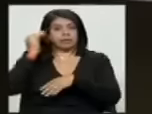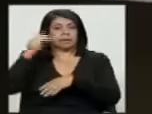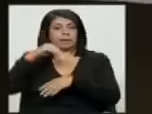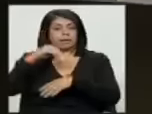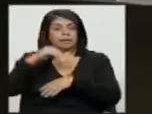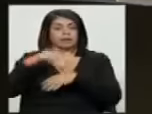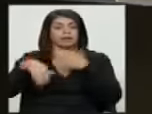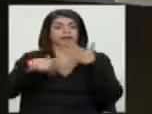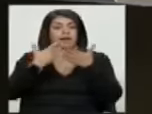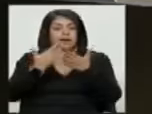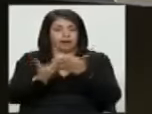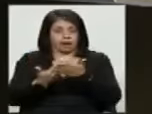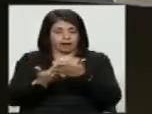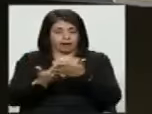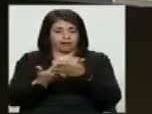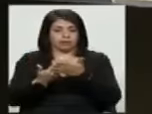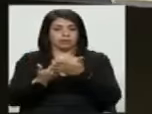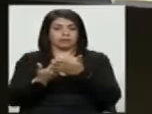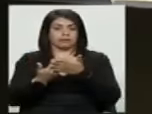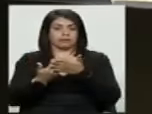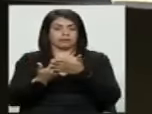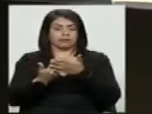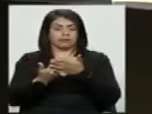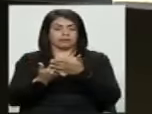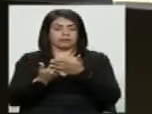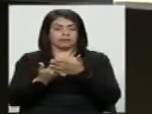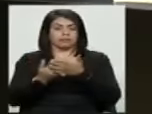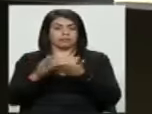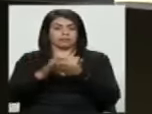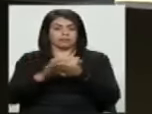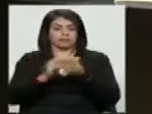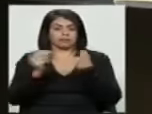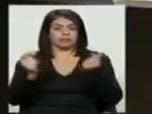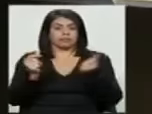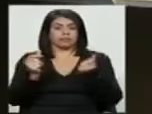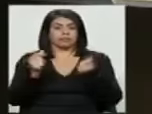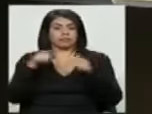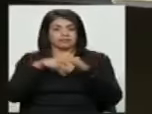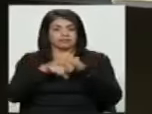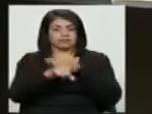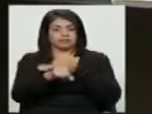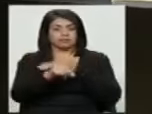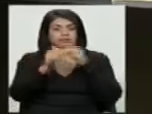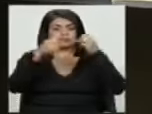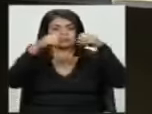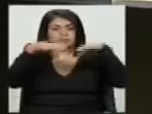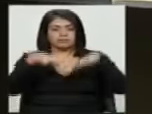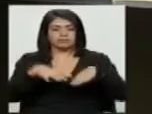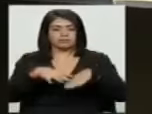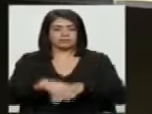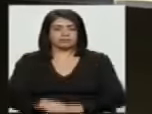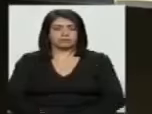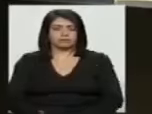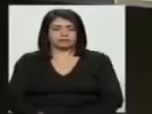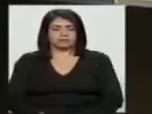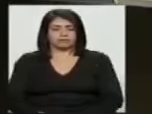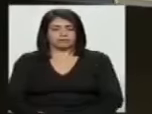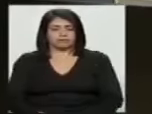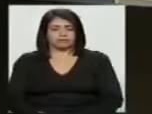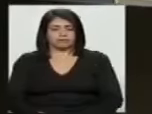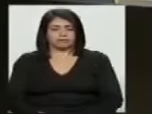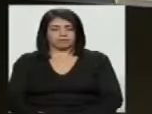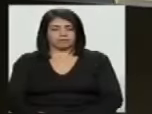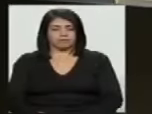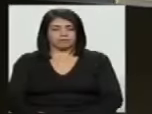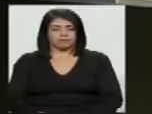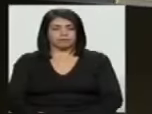30 días hasta tanto se resuelve el fondo de la suspensión. El